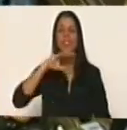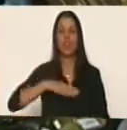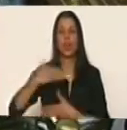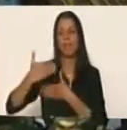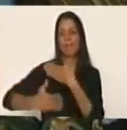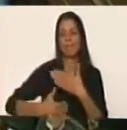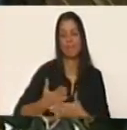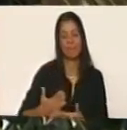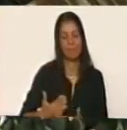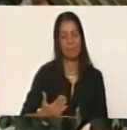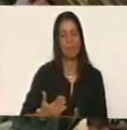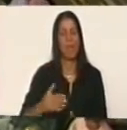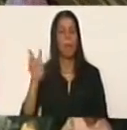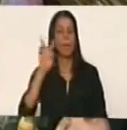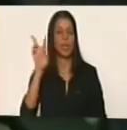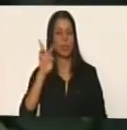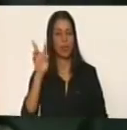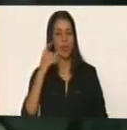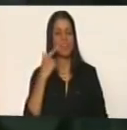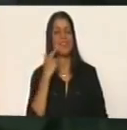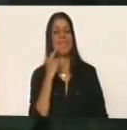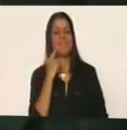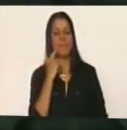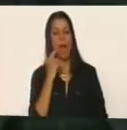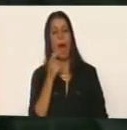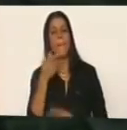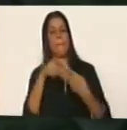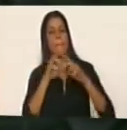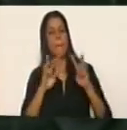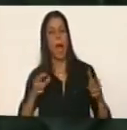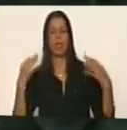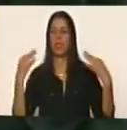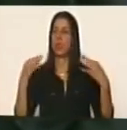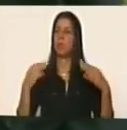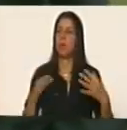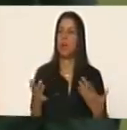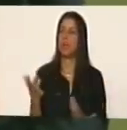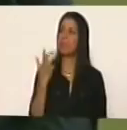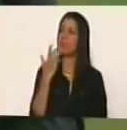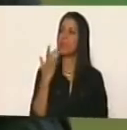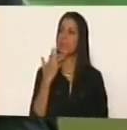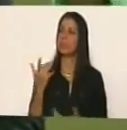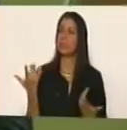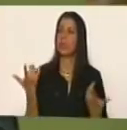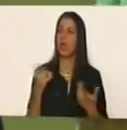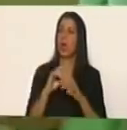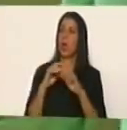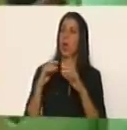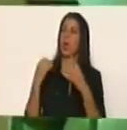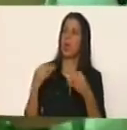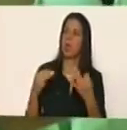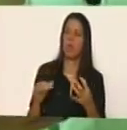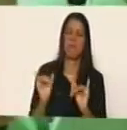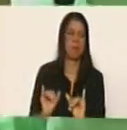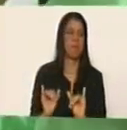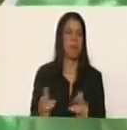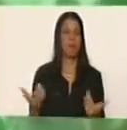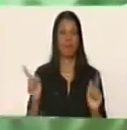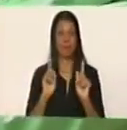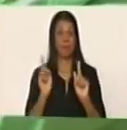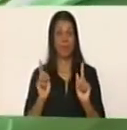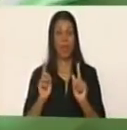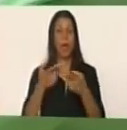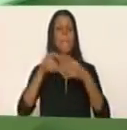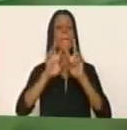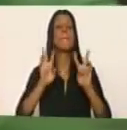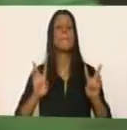hacer una convivencia pacífica y la paz entendida en su sentido más general y más ingenuo, sino que se trata de una